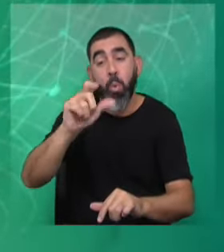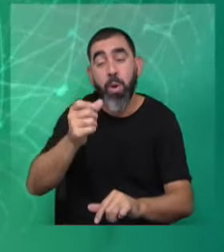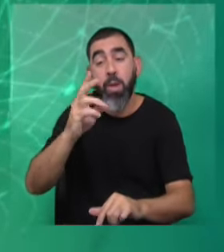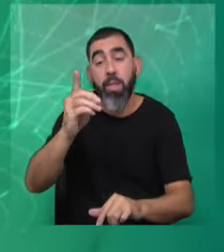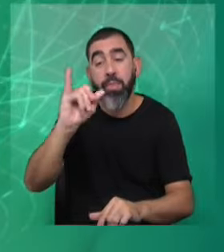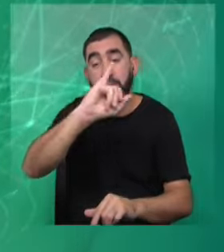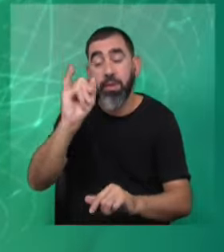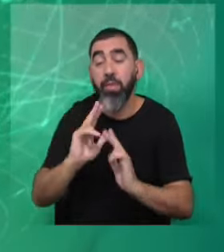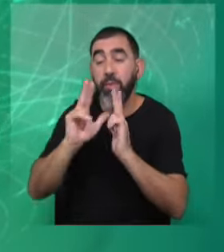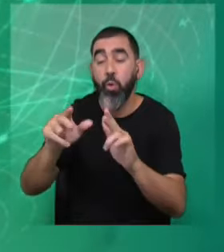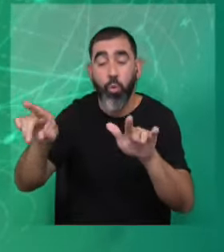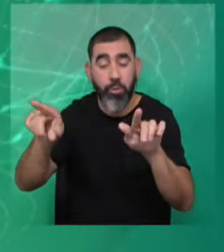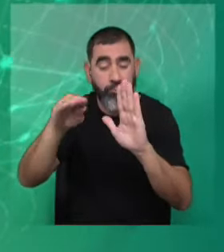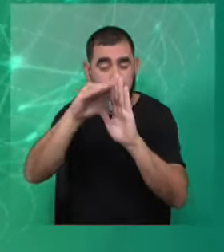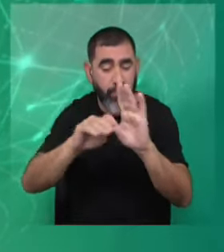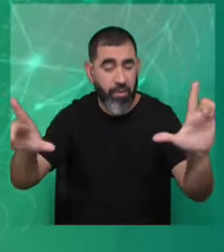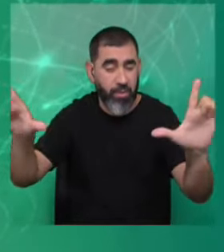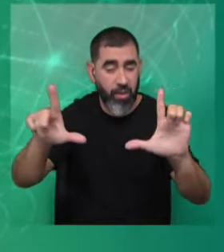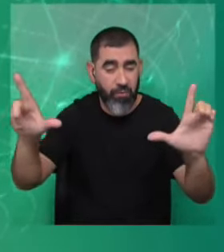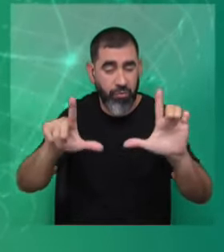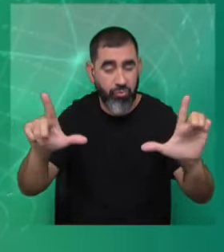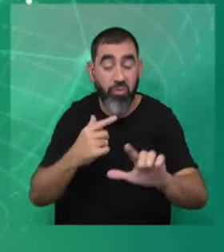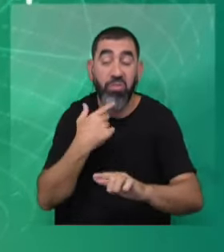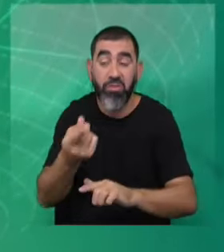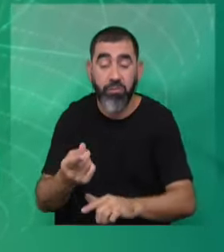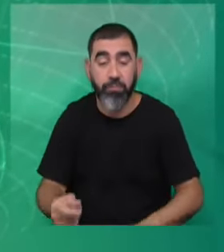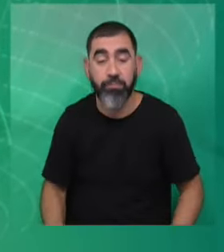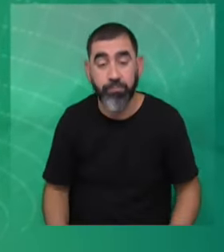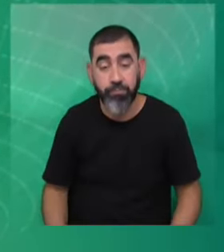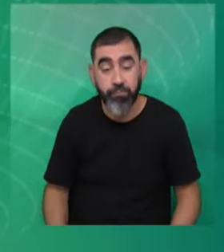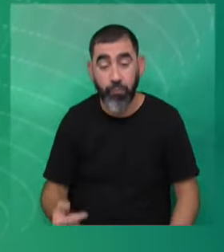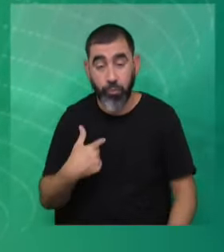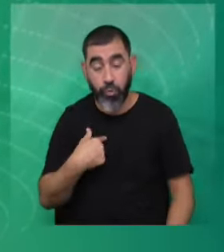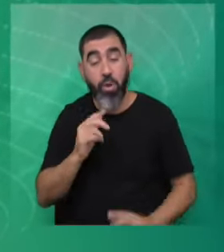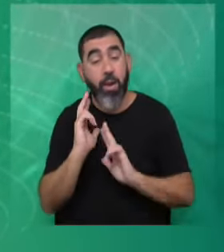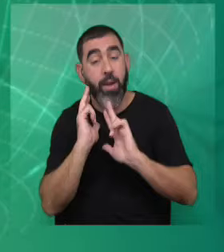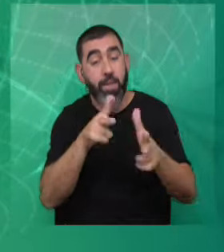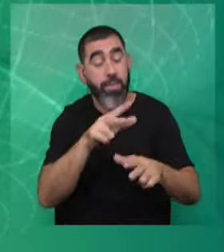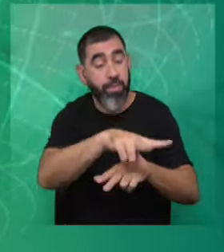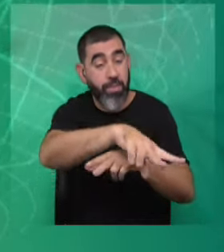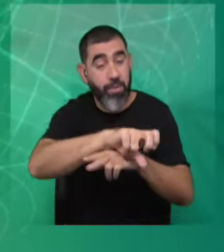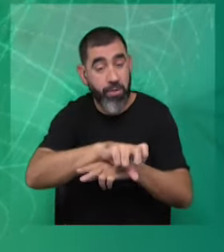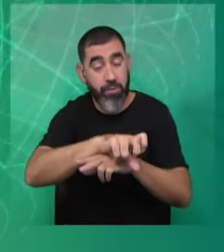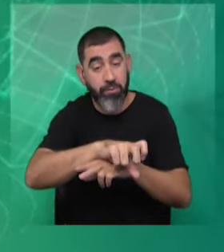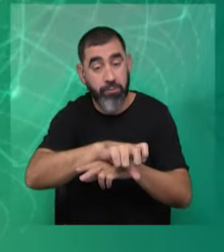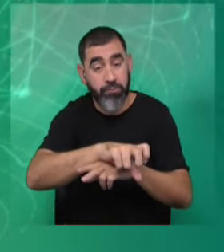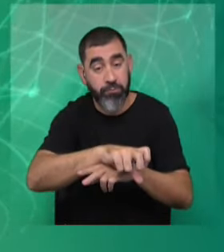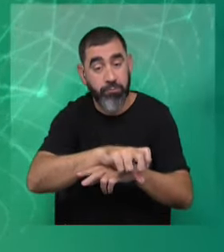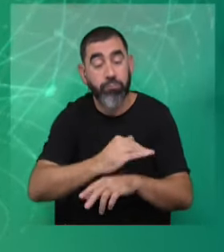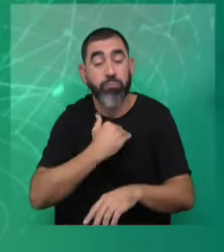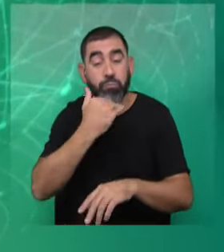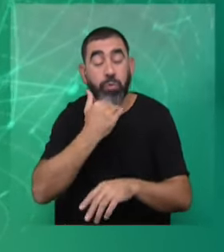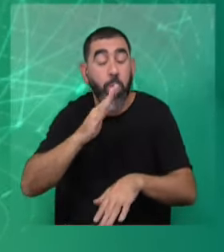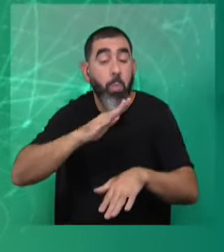de televisión que vimos todos, que ella le había dicho a la fiscal... Sí. No sabemos